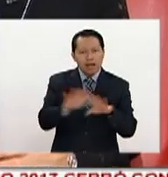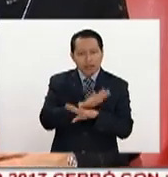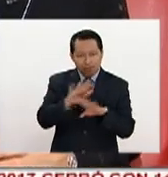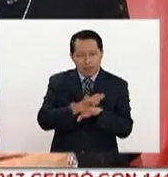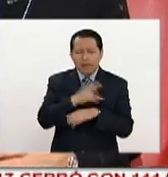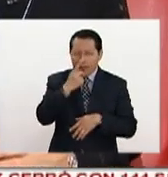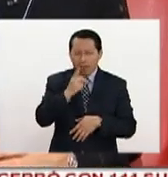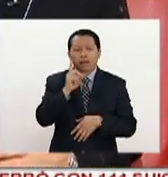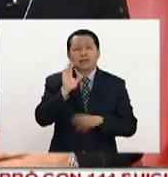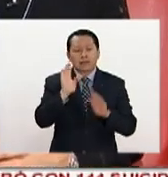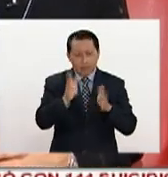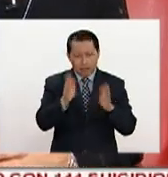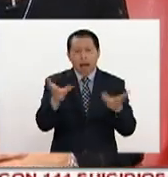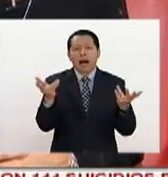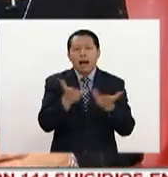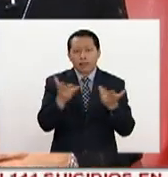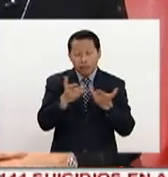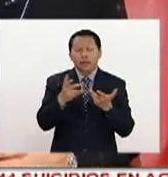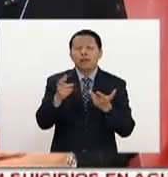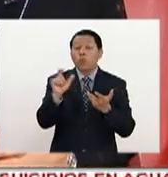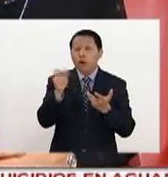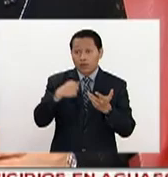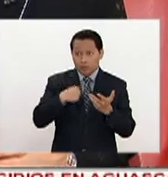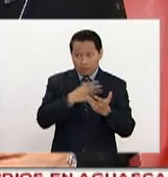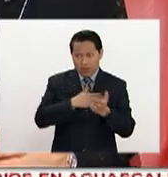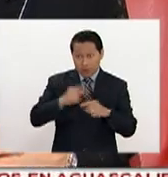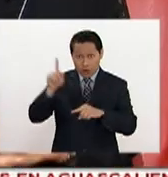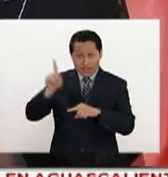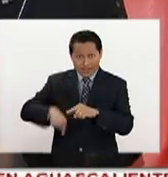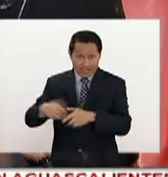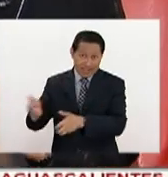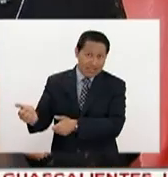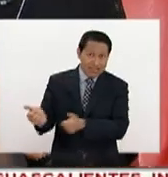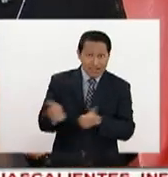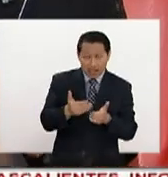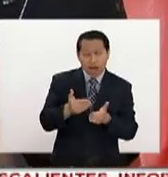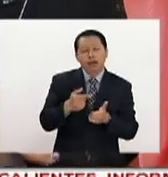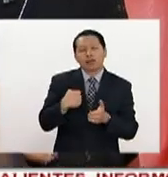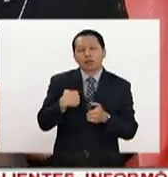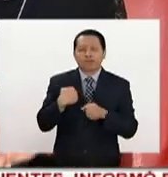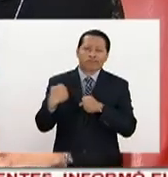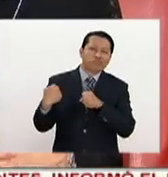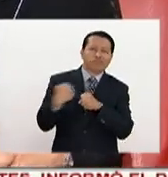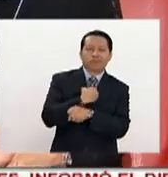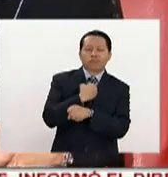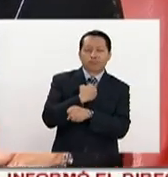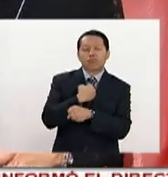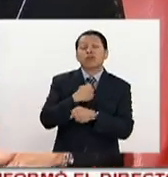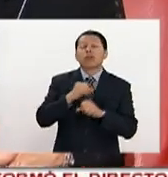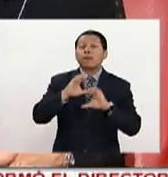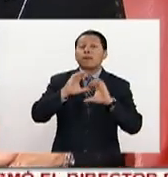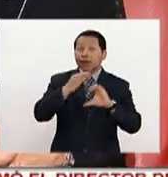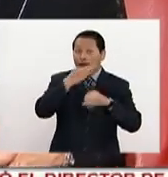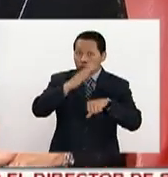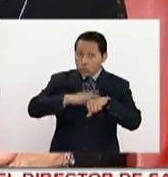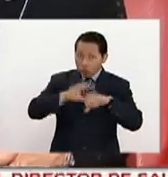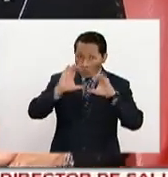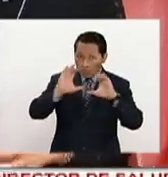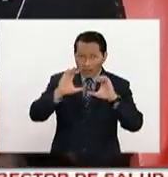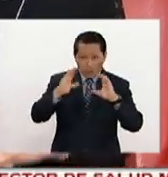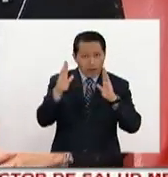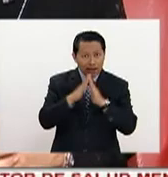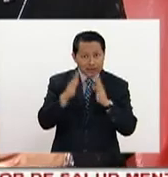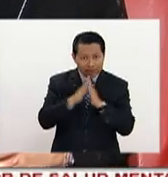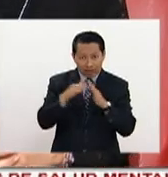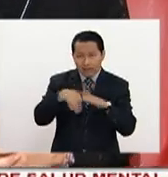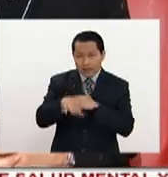ya lo hice, incluso me golpeó cuando le quité la consola. De verdad, tengamos mucho cuidado de lo que entra a nuestras casas, que sea fuente